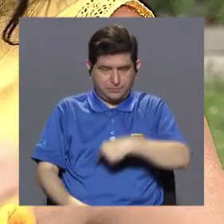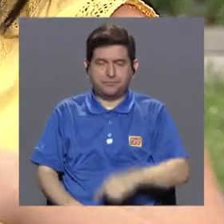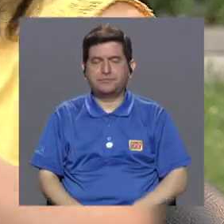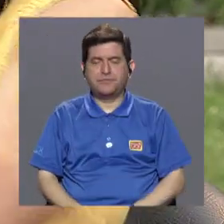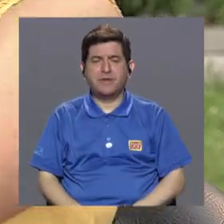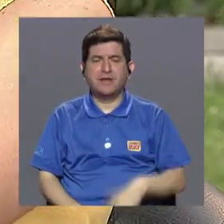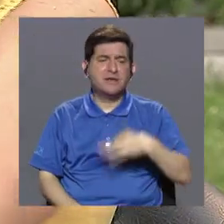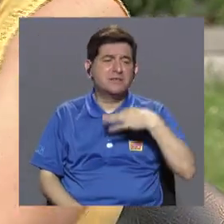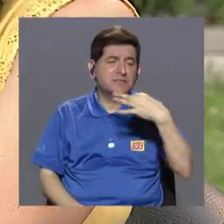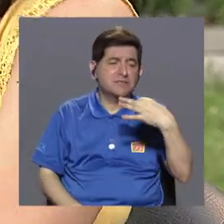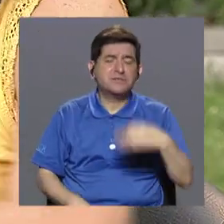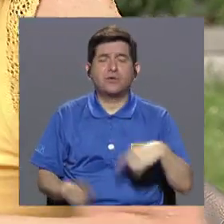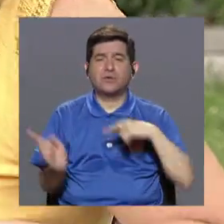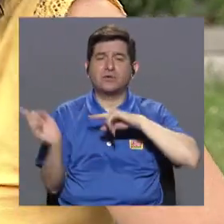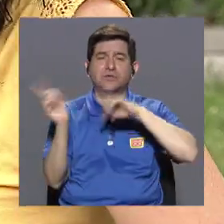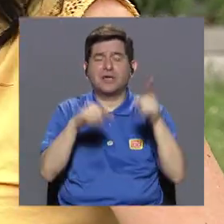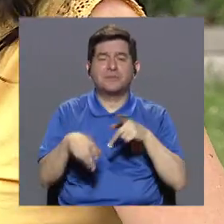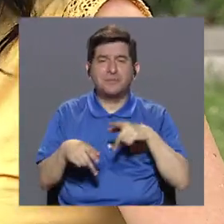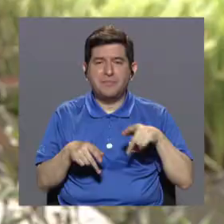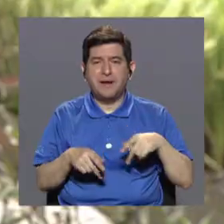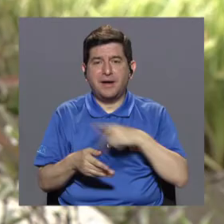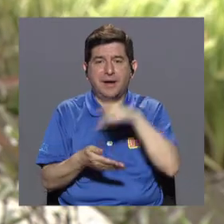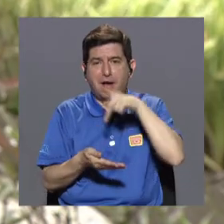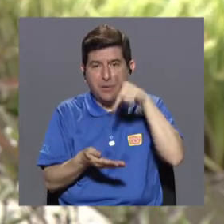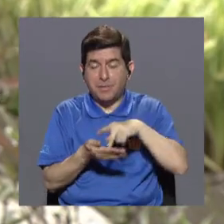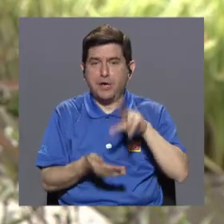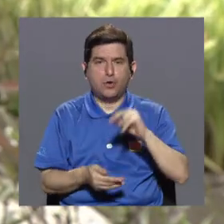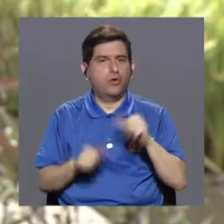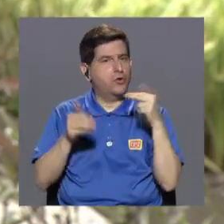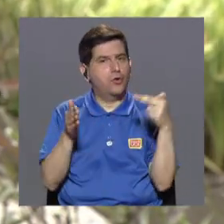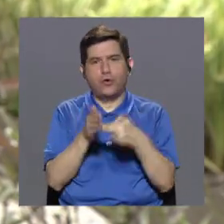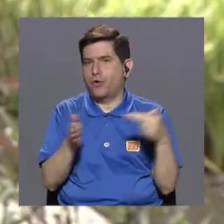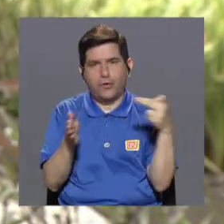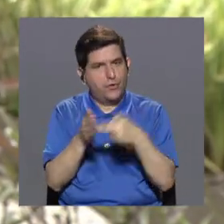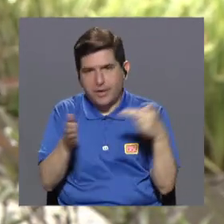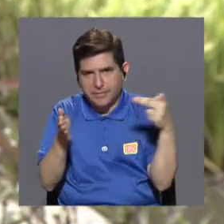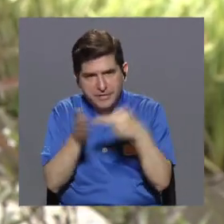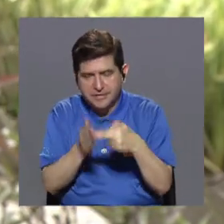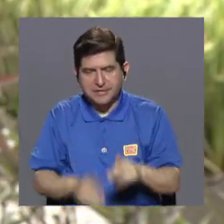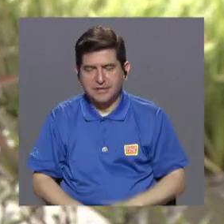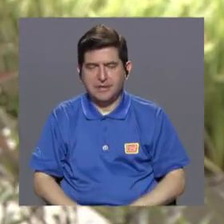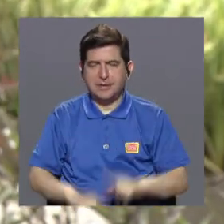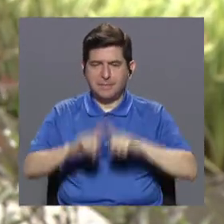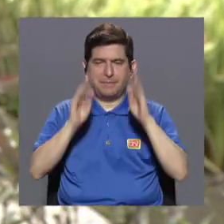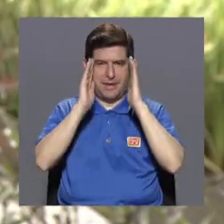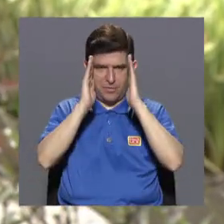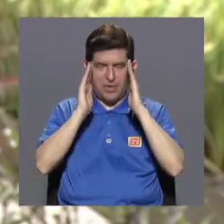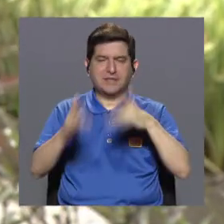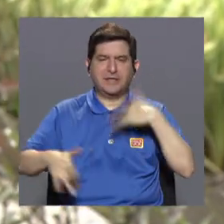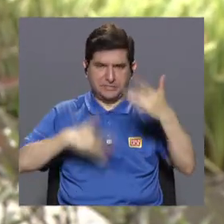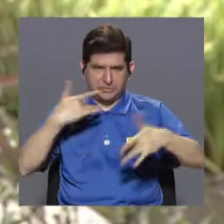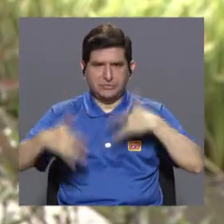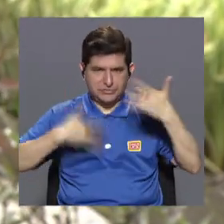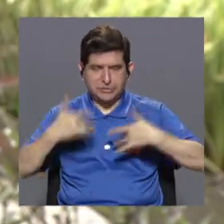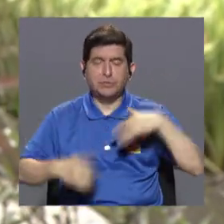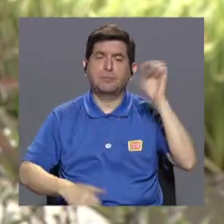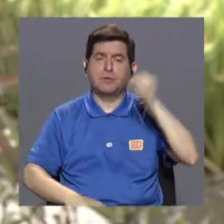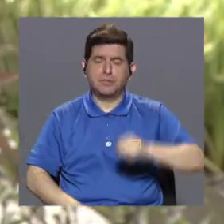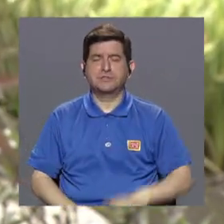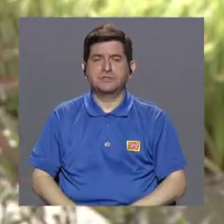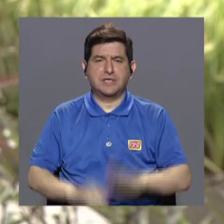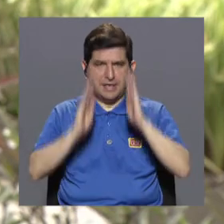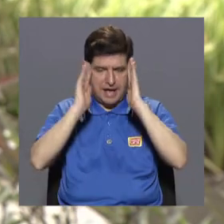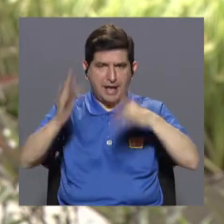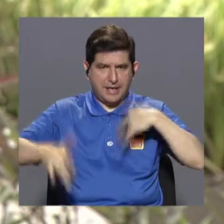un parque, pues no van a estar desparasitando cada rato. Exactamente. ¿Verdad? Pero sí no, estar eso, pendiente exacto. de los síntomas. Sí, estar pendiente de los síntomas,